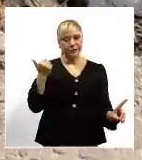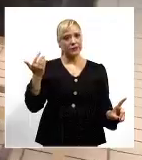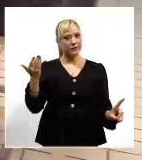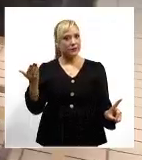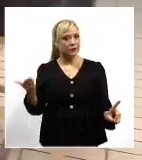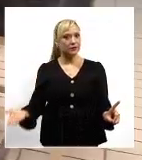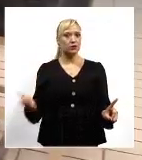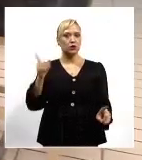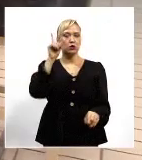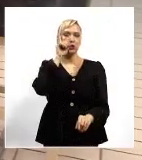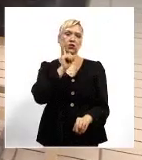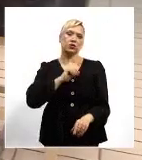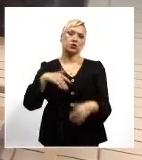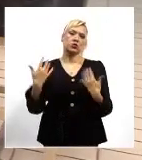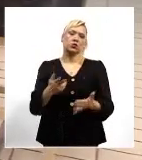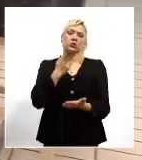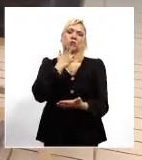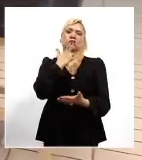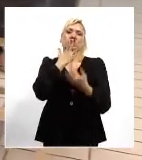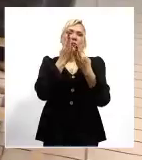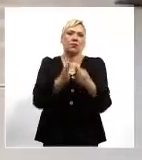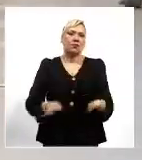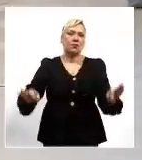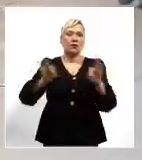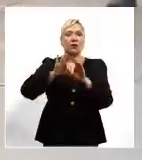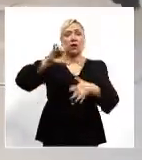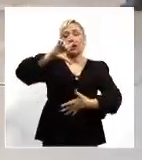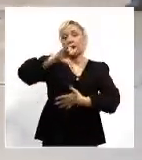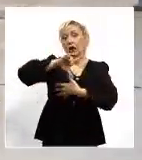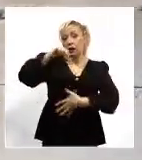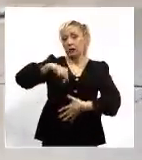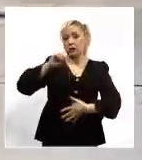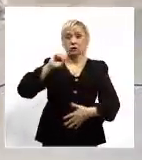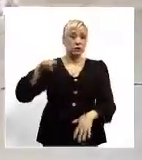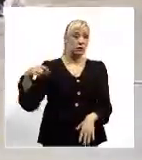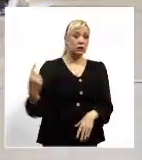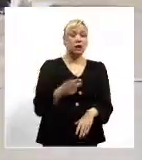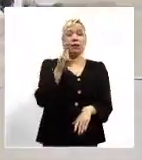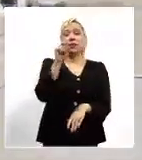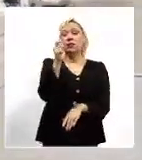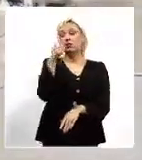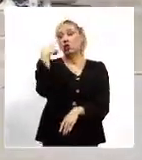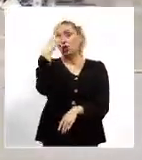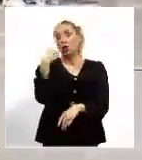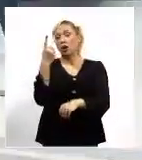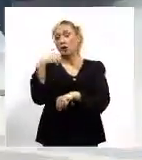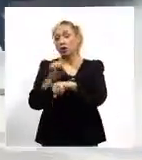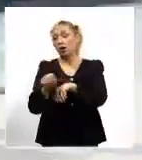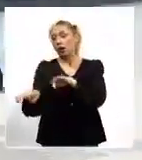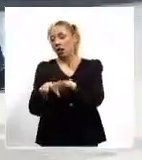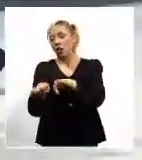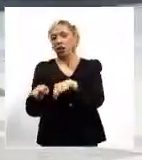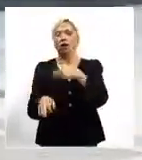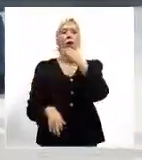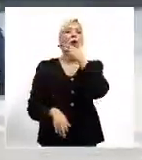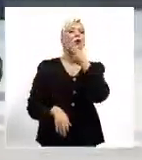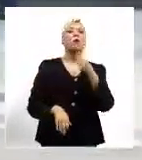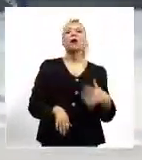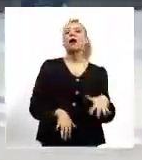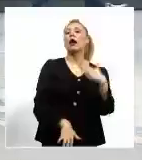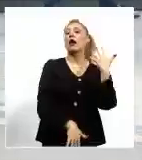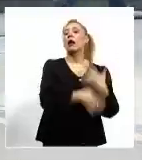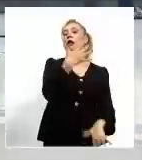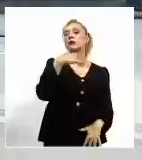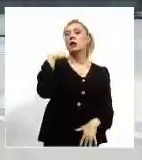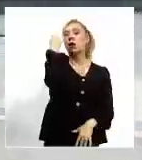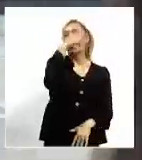las mujeres dedican un promedio de 36 horas semanales contra las 15 horas de los hombres